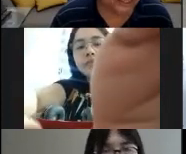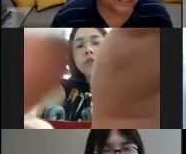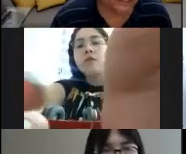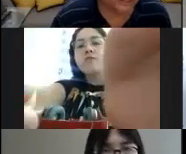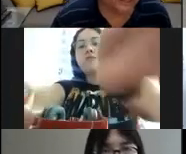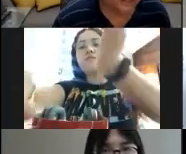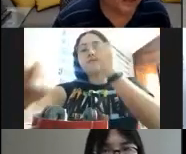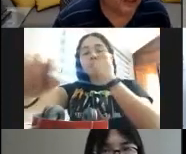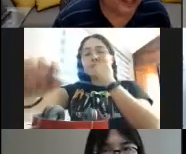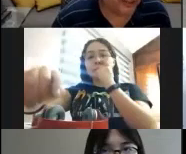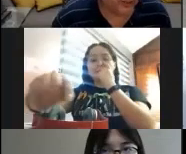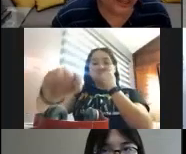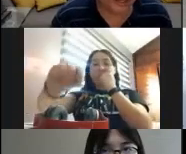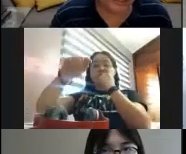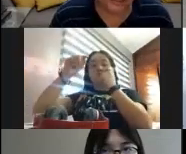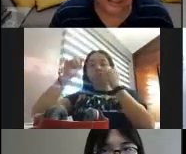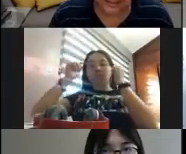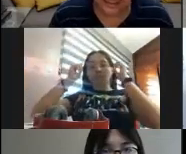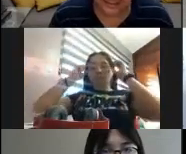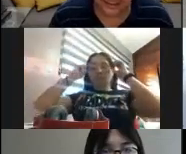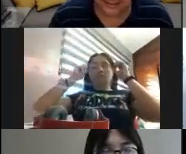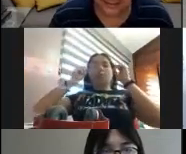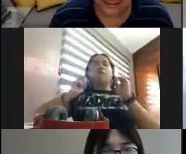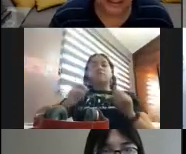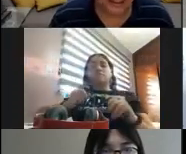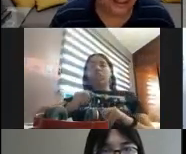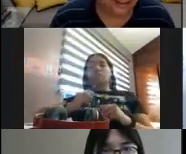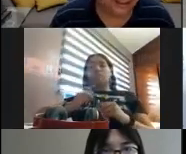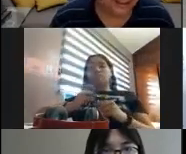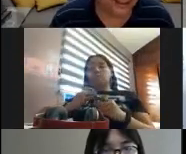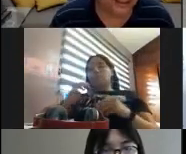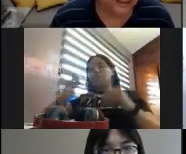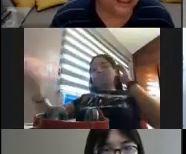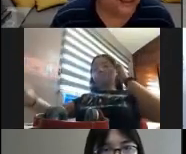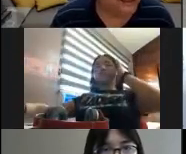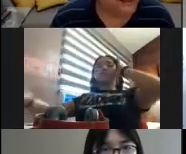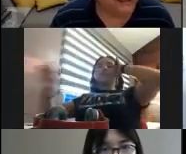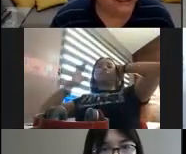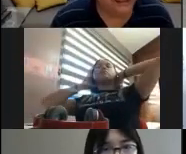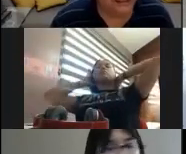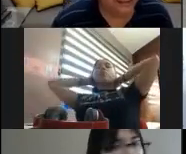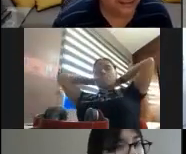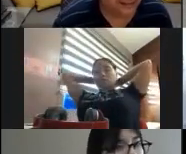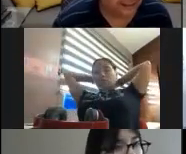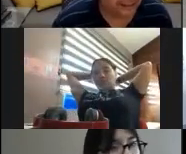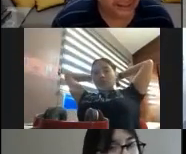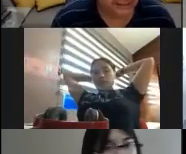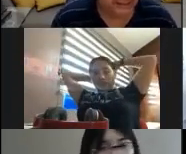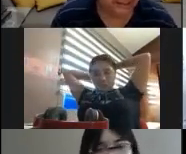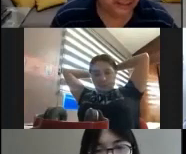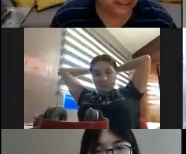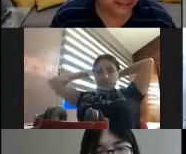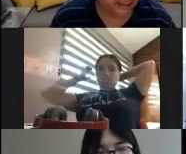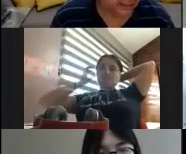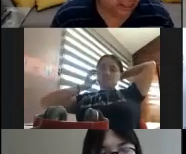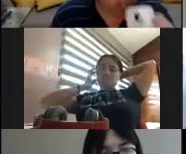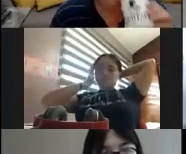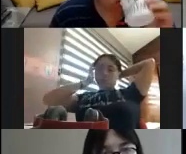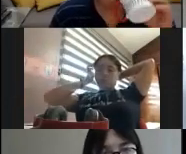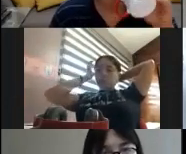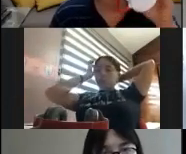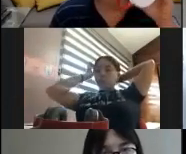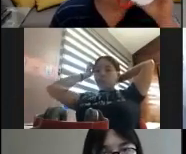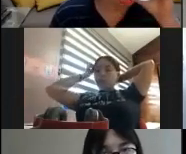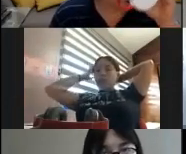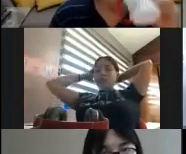No sé, otra duda. De hecho, en un proyecto el año pasado nos pidieron un sustrato de 50